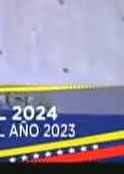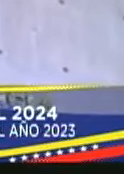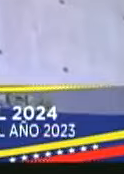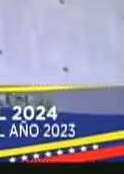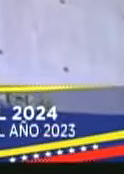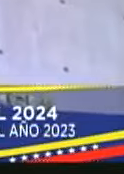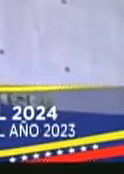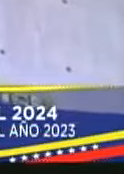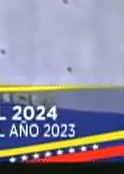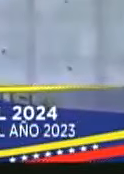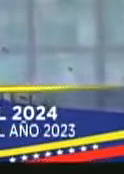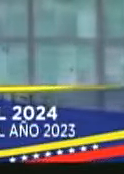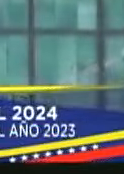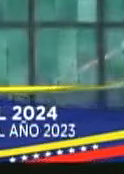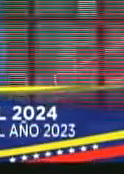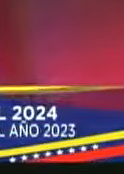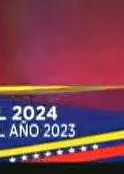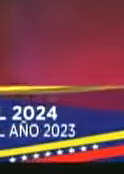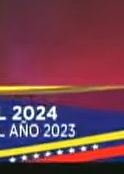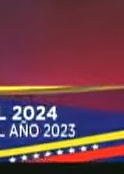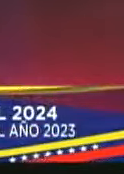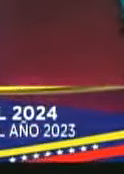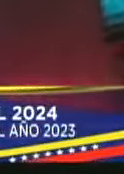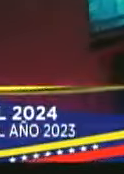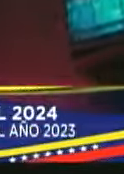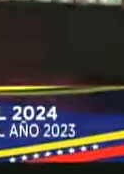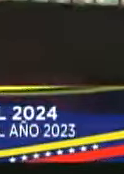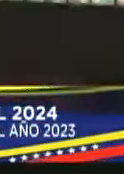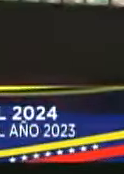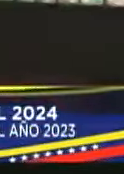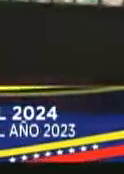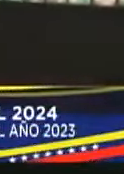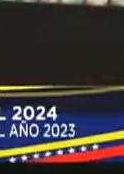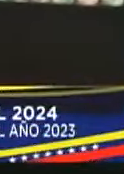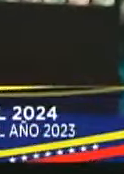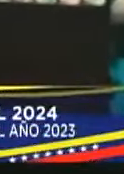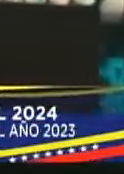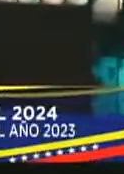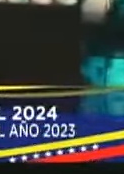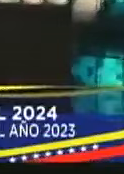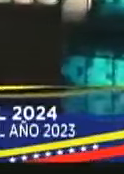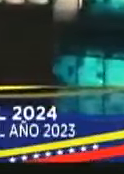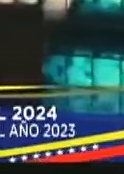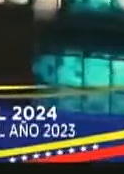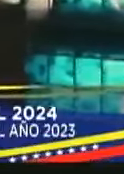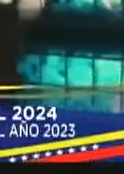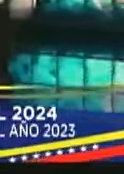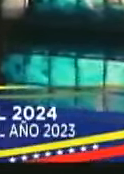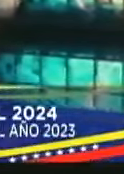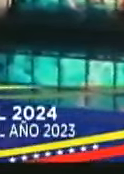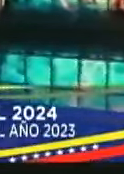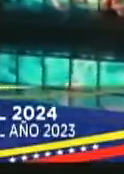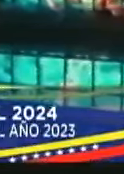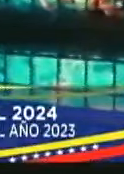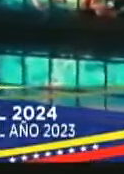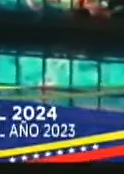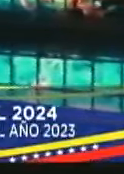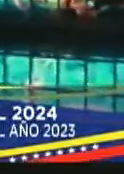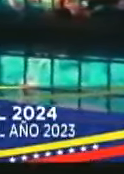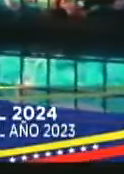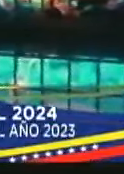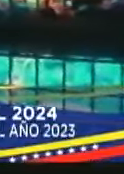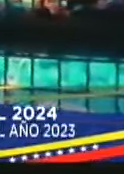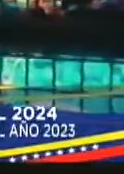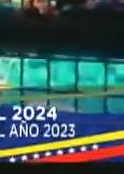de las estructuras y los procesos, entre las cuales destacó la designación por parte de la Comisión Judicial de modo provisorio a